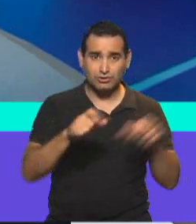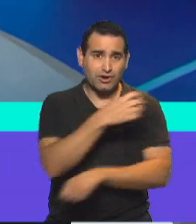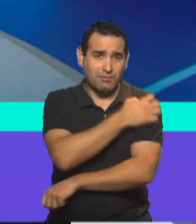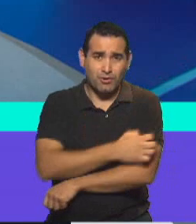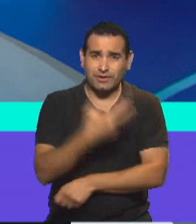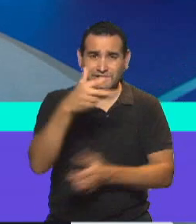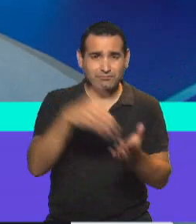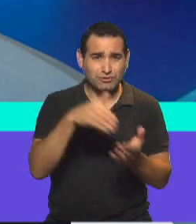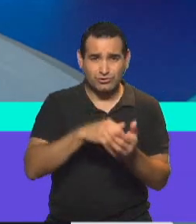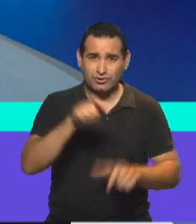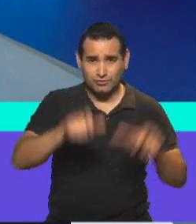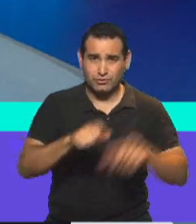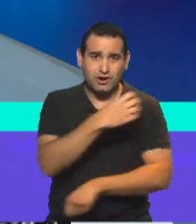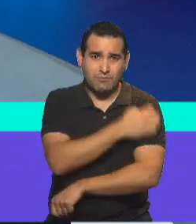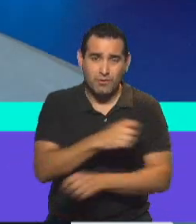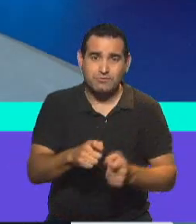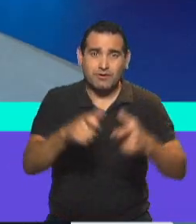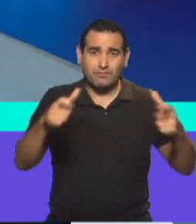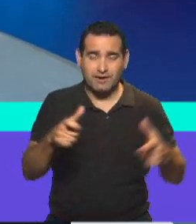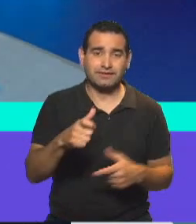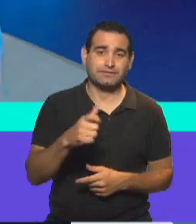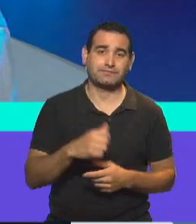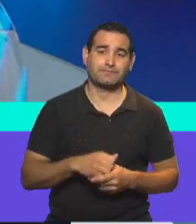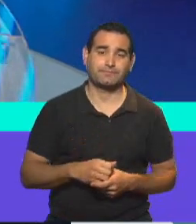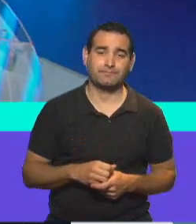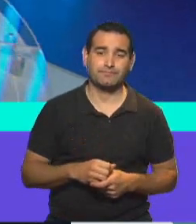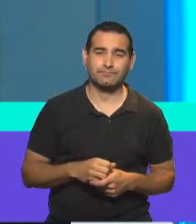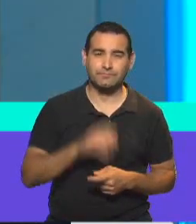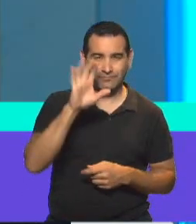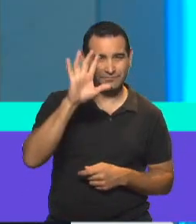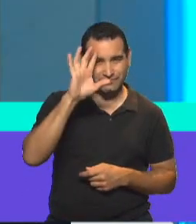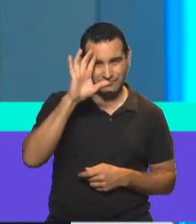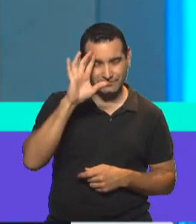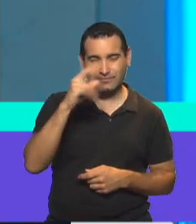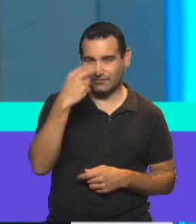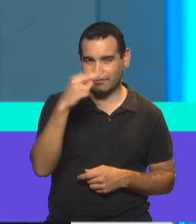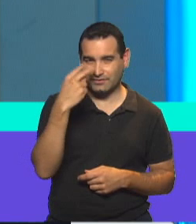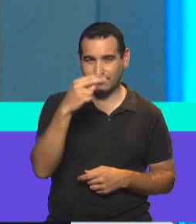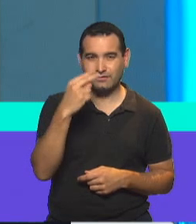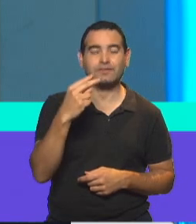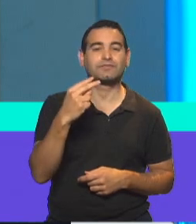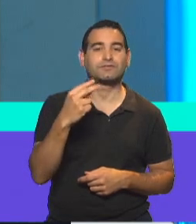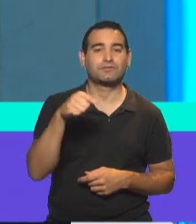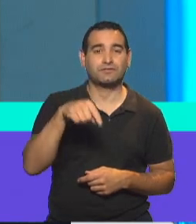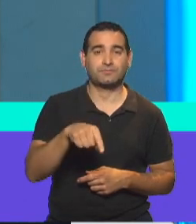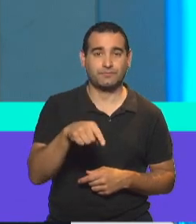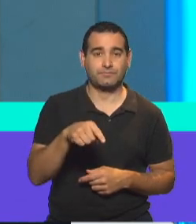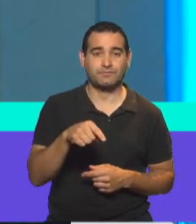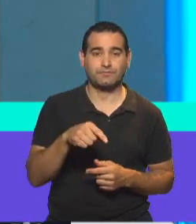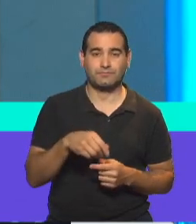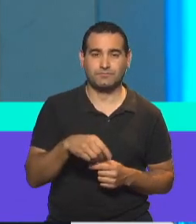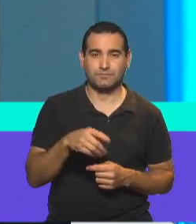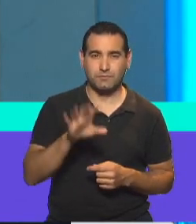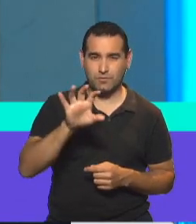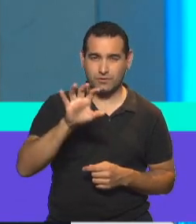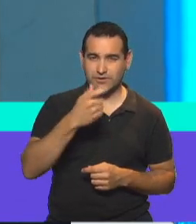3 millones de nuevos hogares entre el 16 y el 19. Sí, recordemos, Verónica, que esto alcanza a creo que toda la